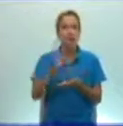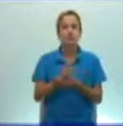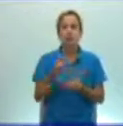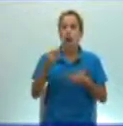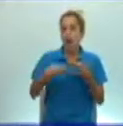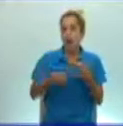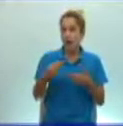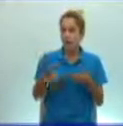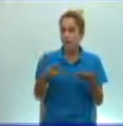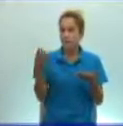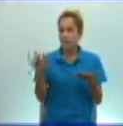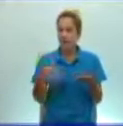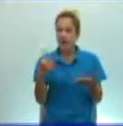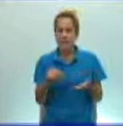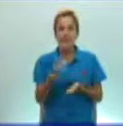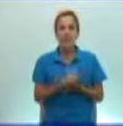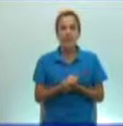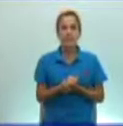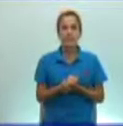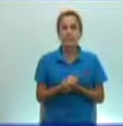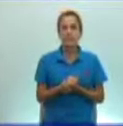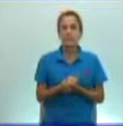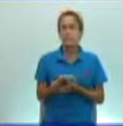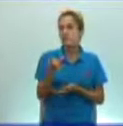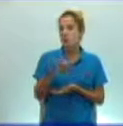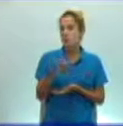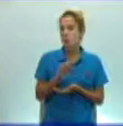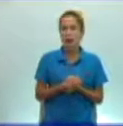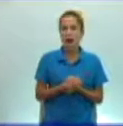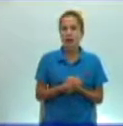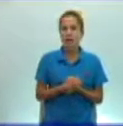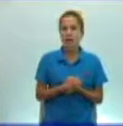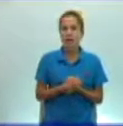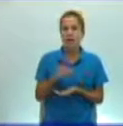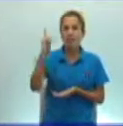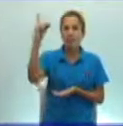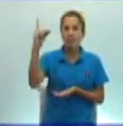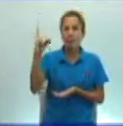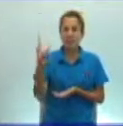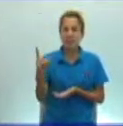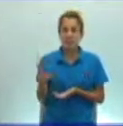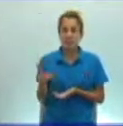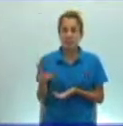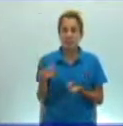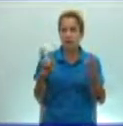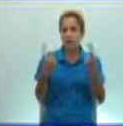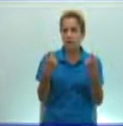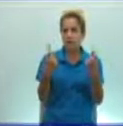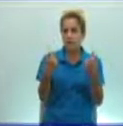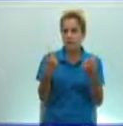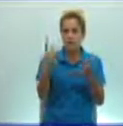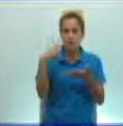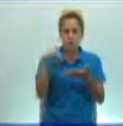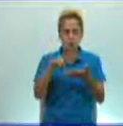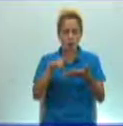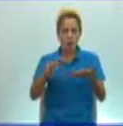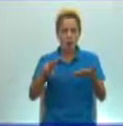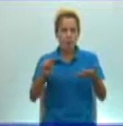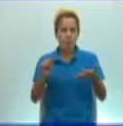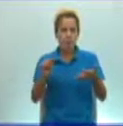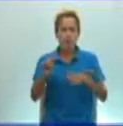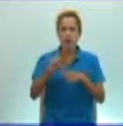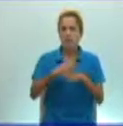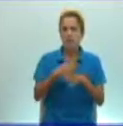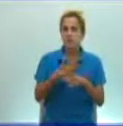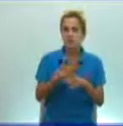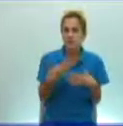las actividades, así como los diccionarios de ser necesario buscar el